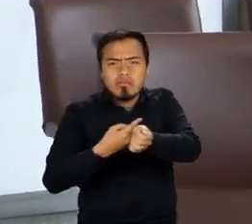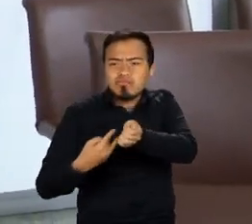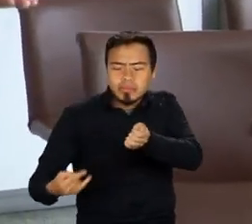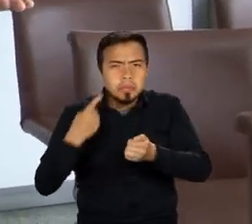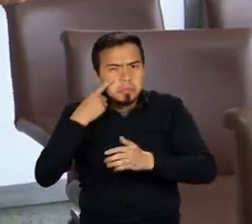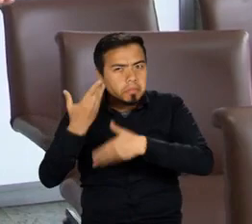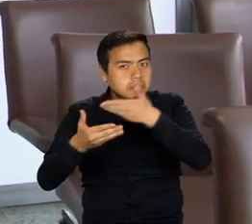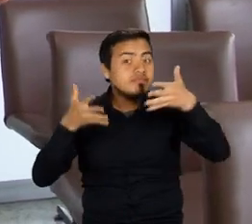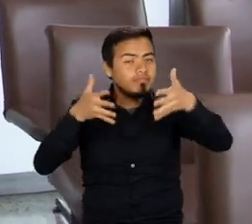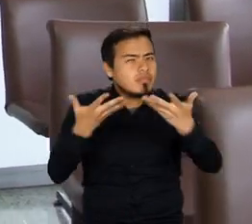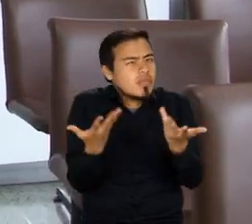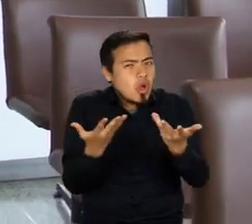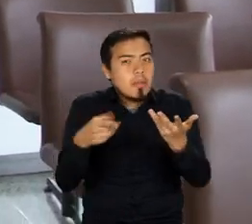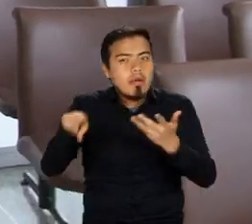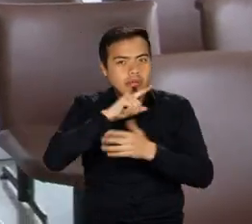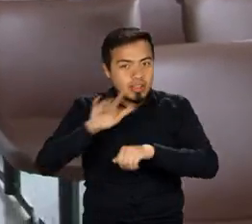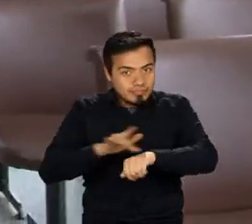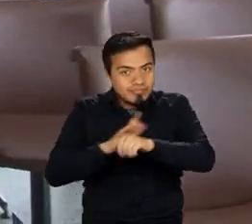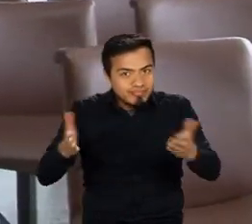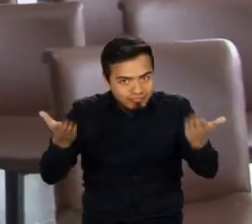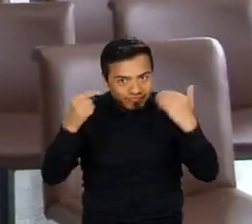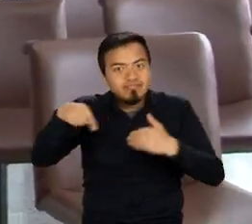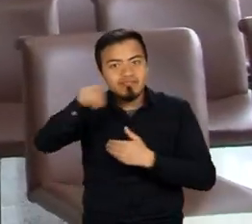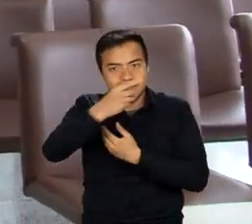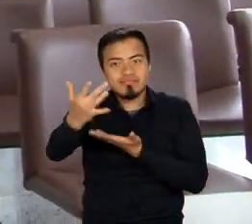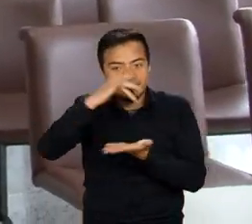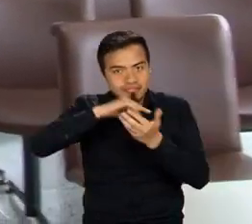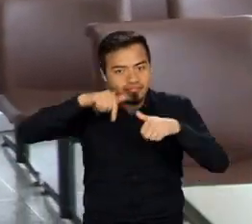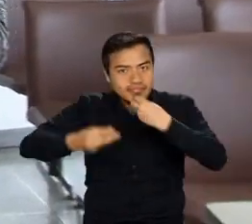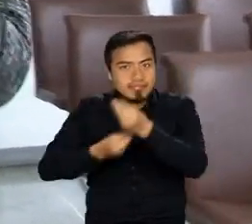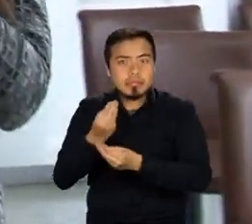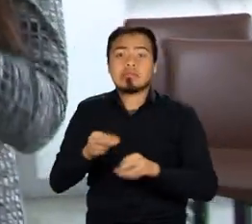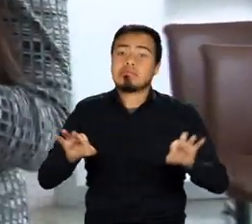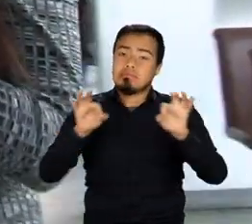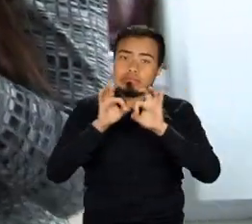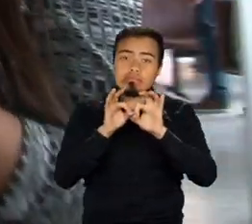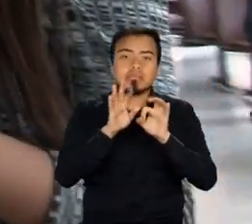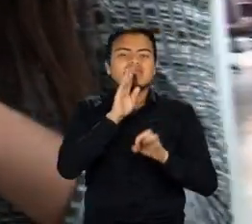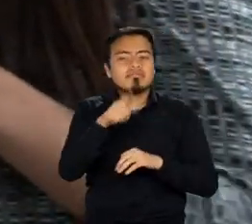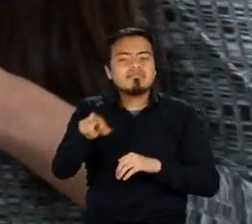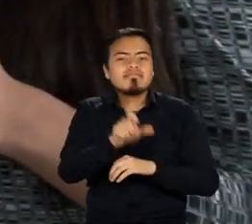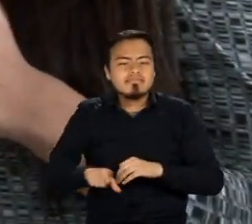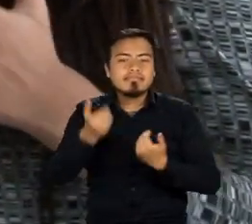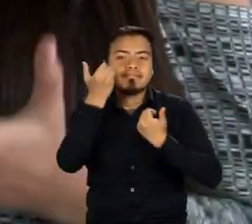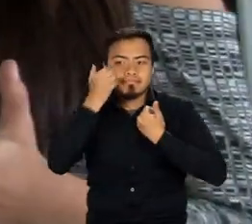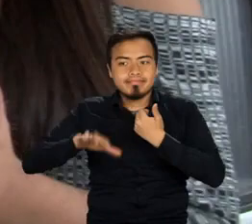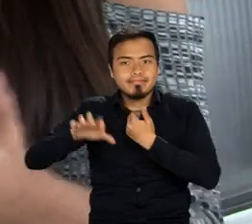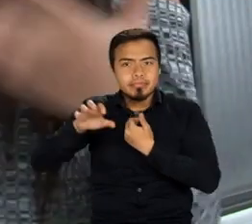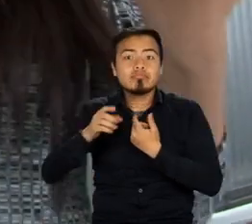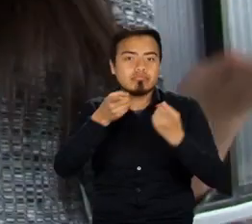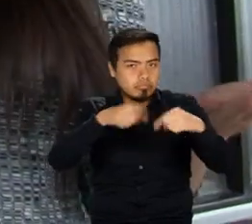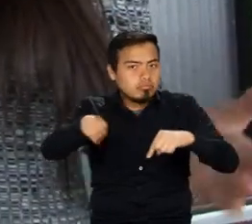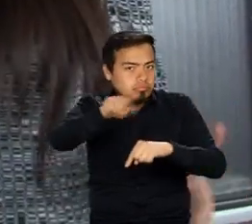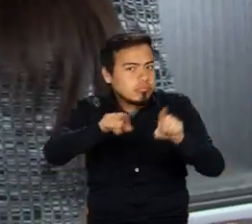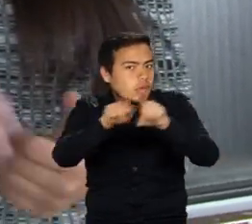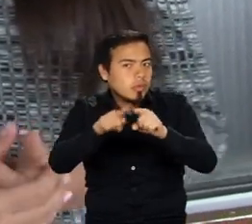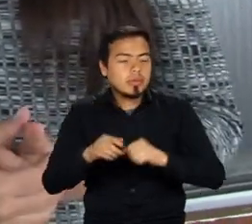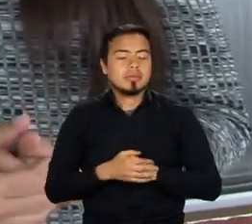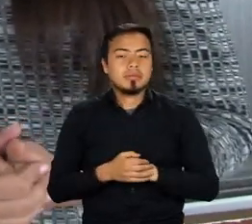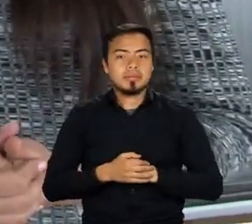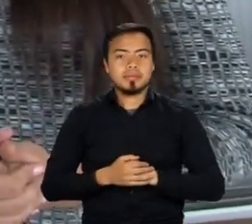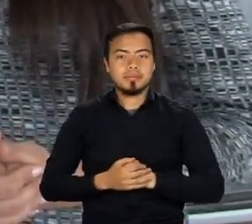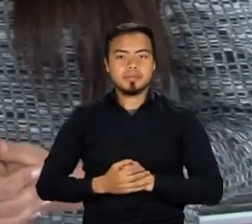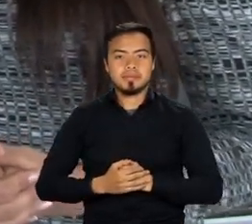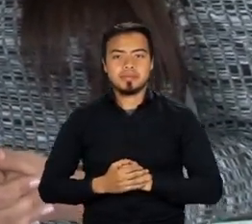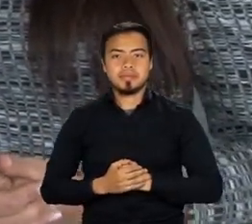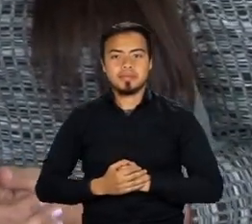ustedes cómo es este proceso, para que se animen y vengan a hacerlo. Esto es muy importante para los pacientes con cáncer e incluso para ustedes